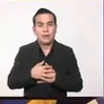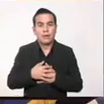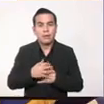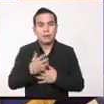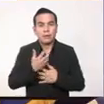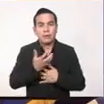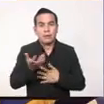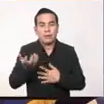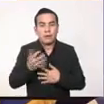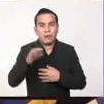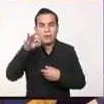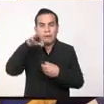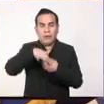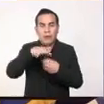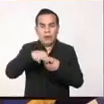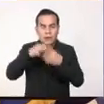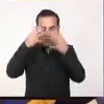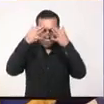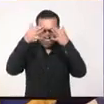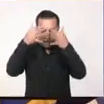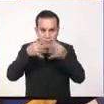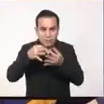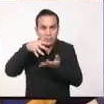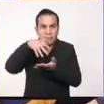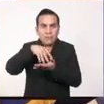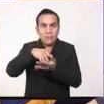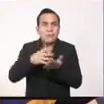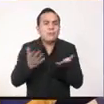tomando la decisión del pueblo como una masa,